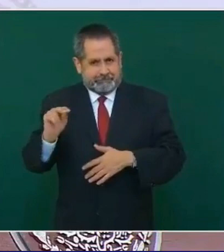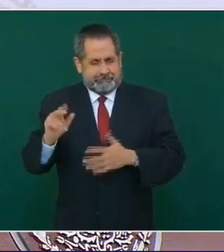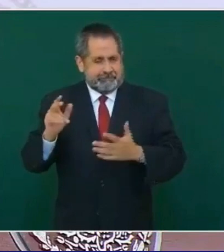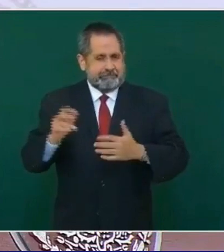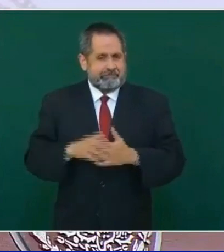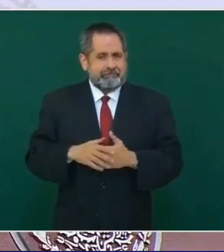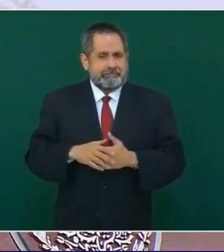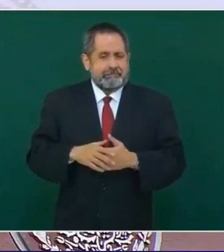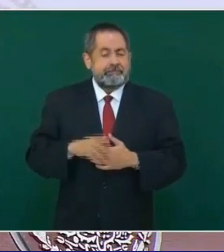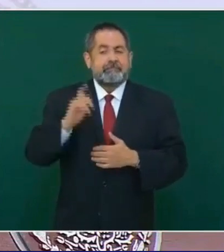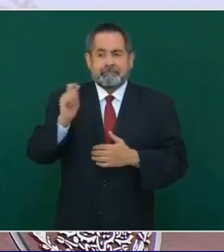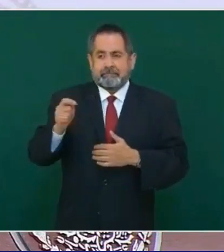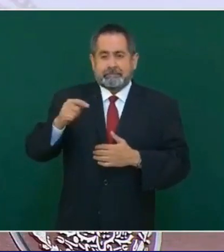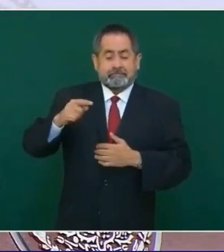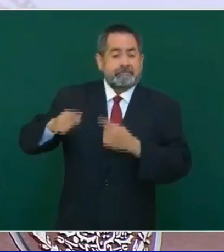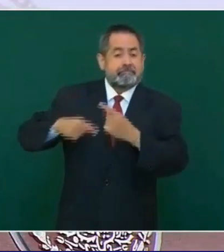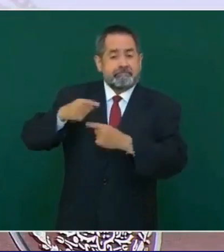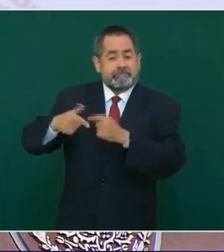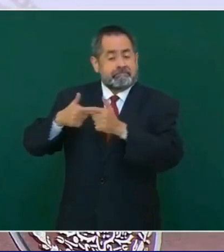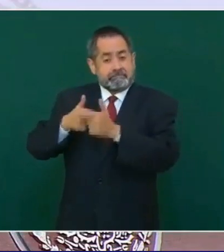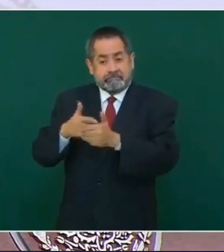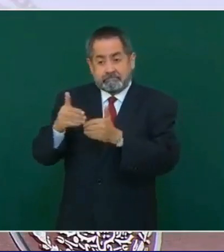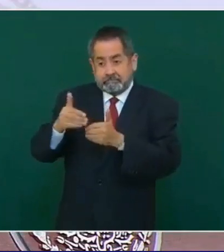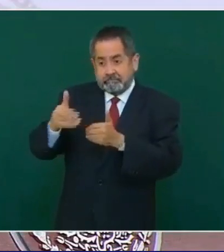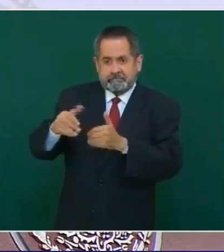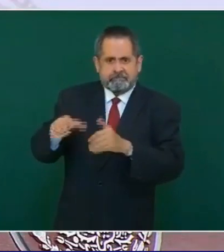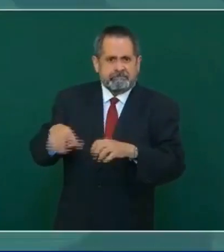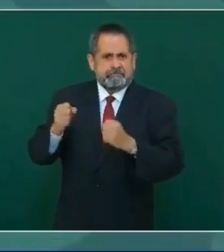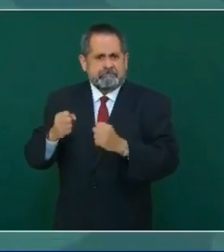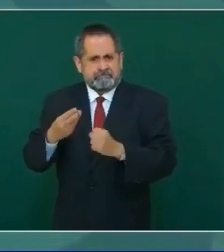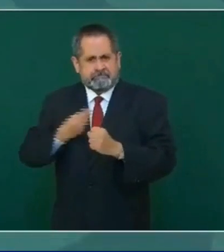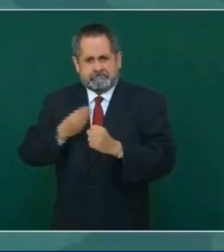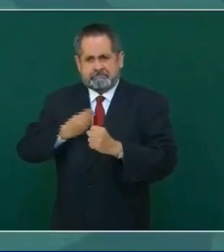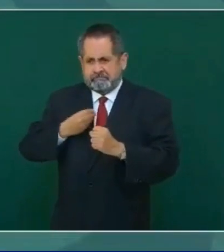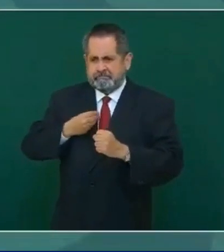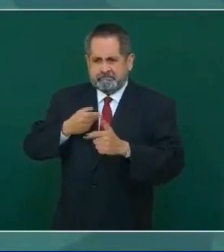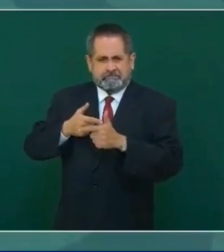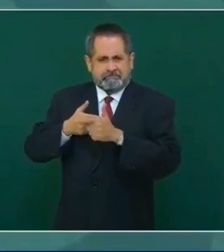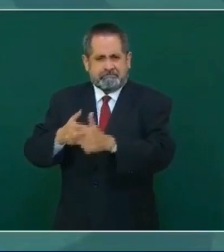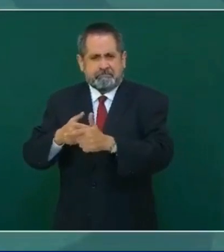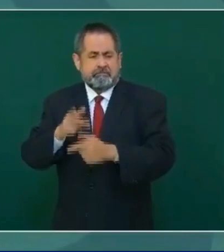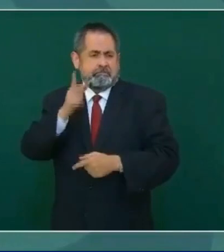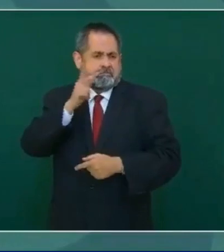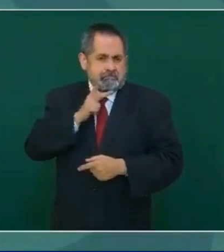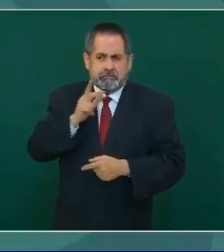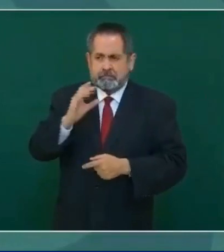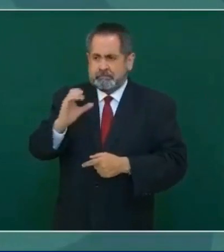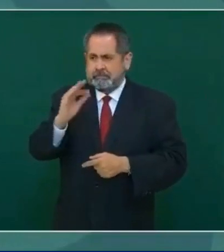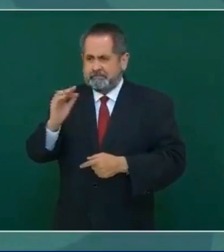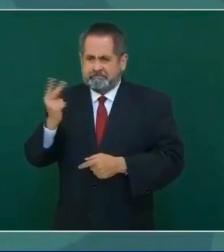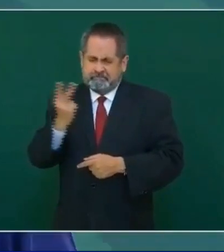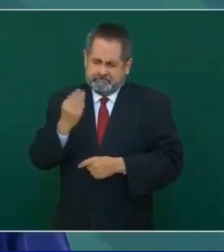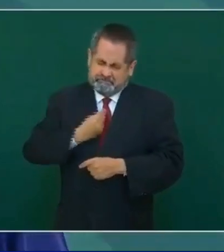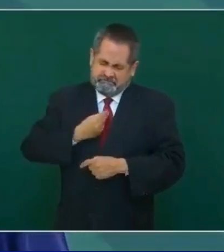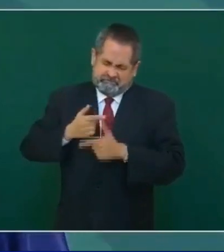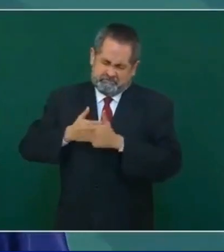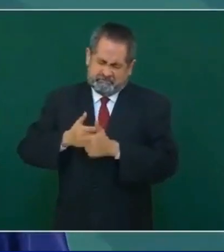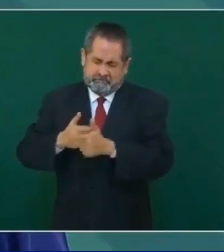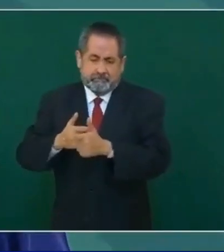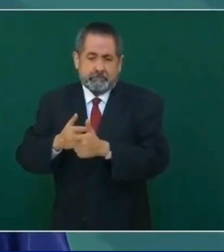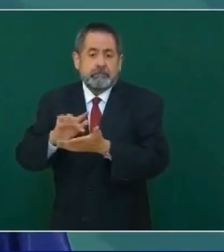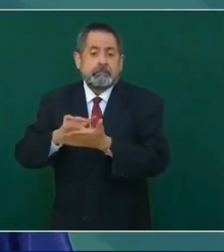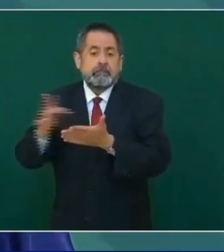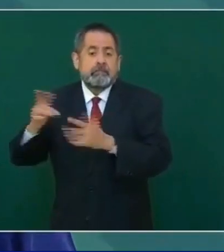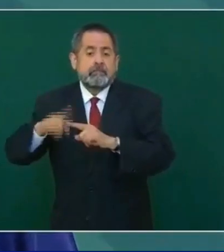Si se mantuvo, si resistió el vendaval neoliberal Pemex y la Comisión Federal de Electricidad, fue por